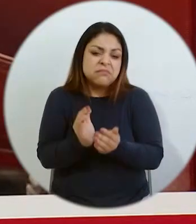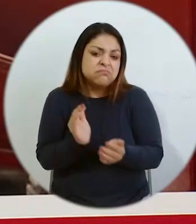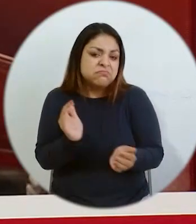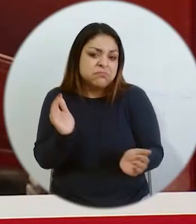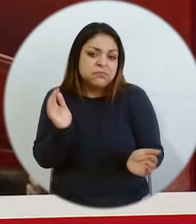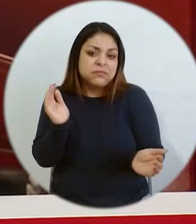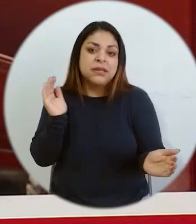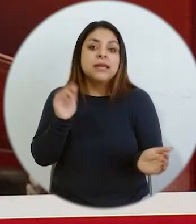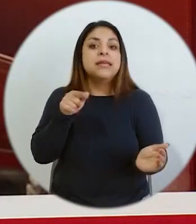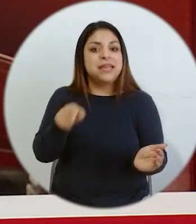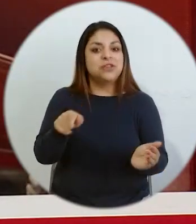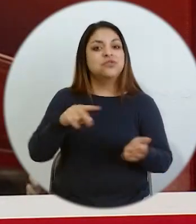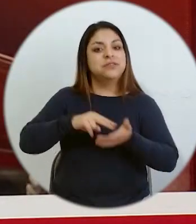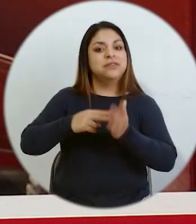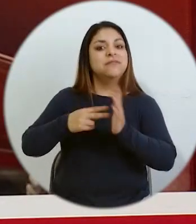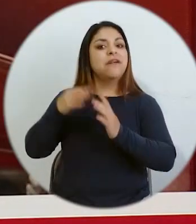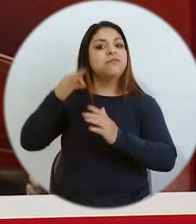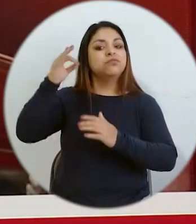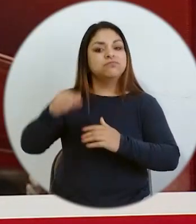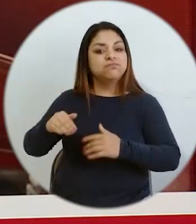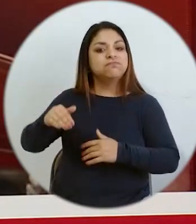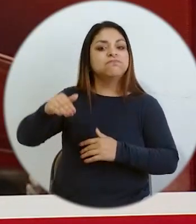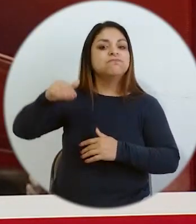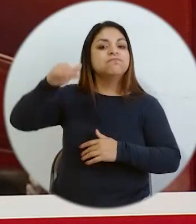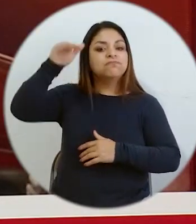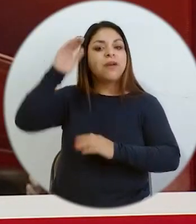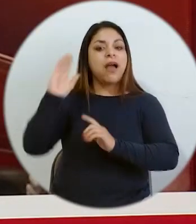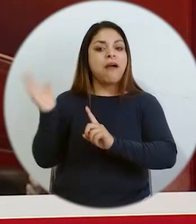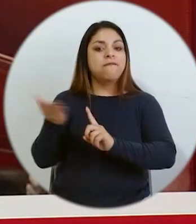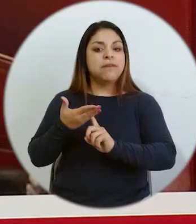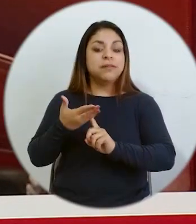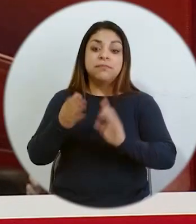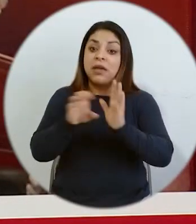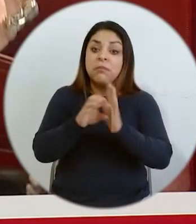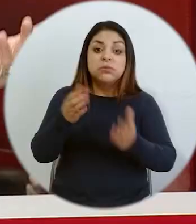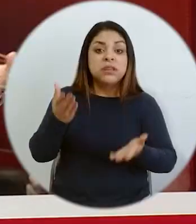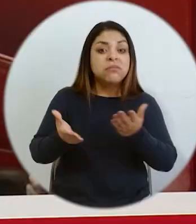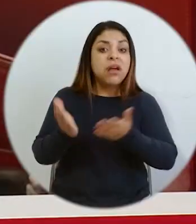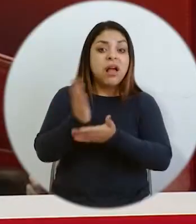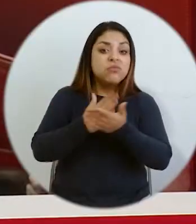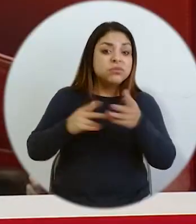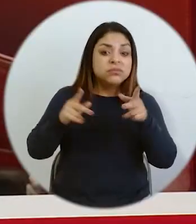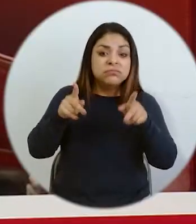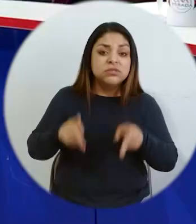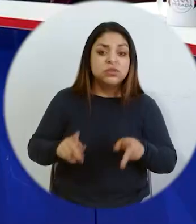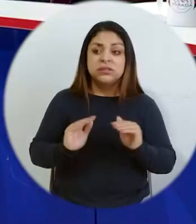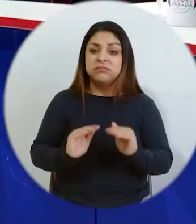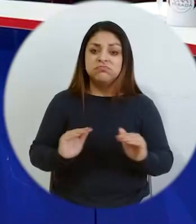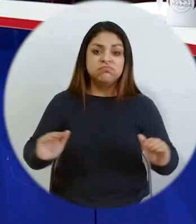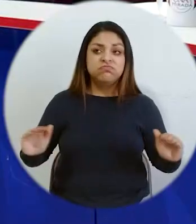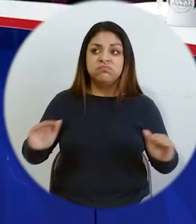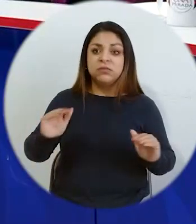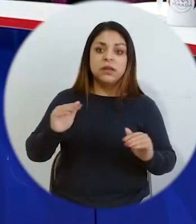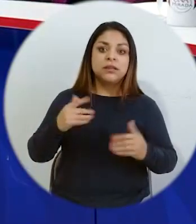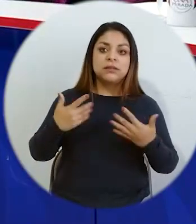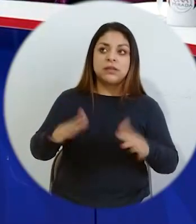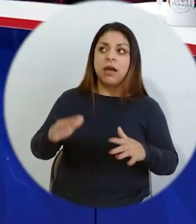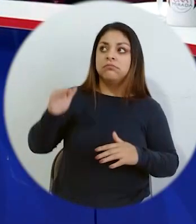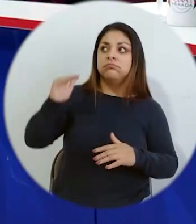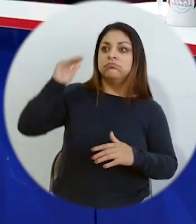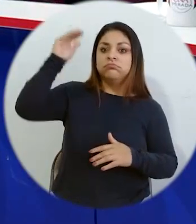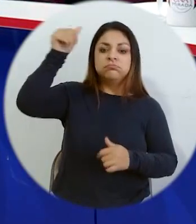definir el curso de las siguientes etapas. Incluso podemos tener adultos que ni recuerden lo que sucedió en la